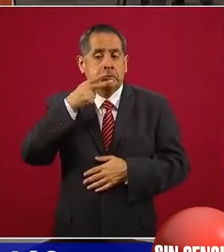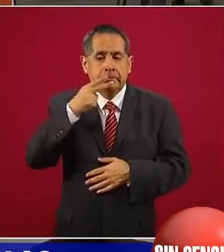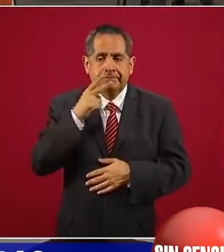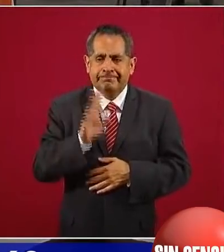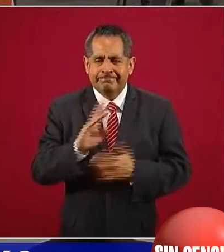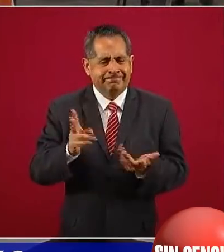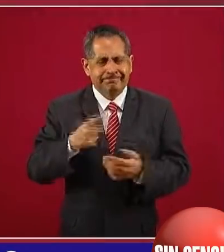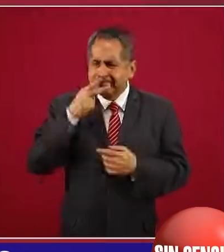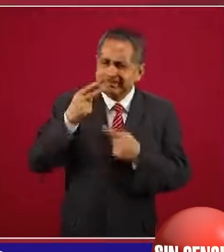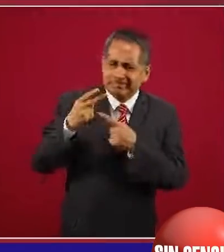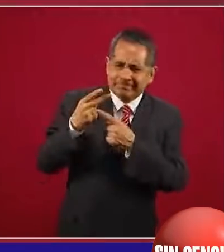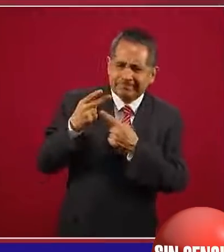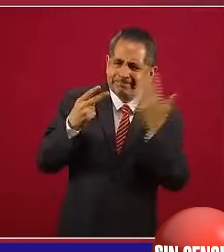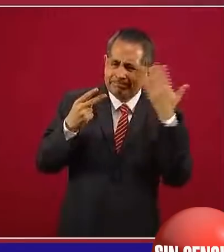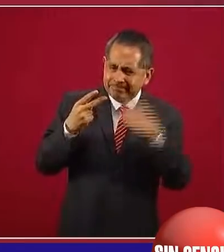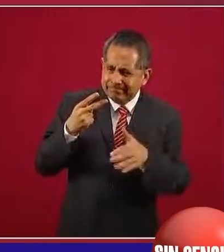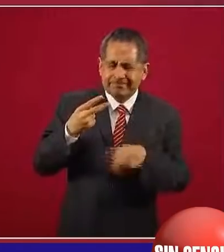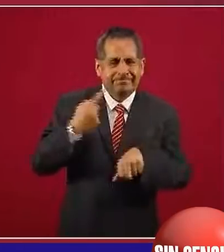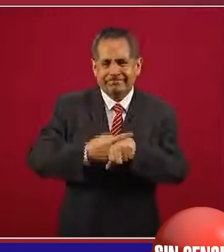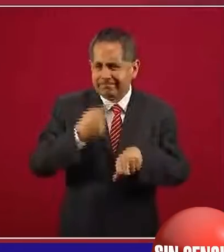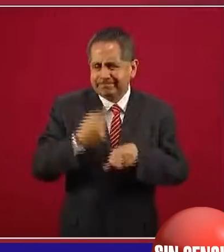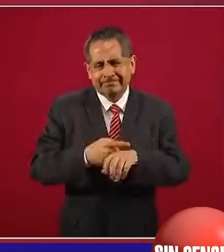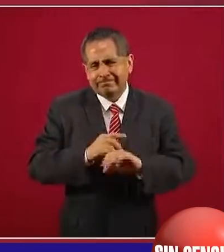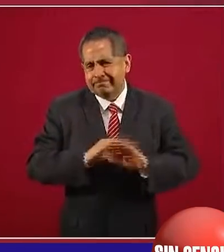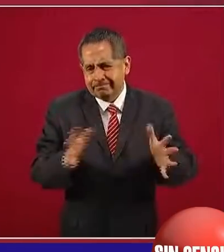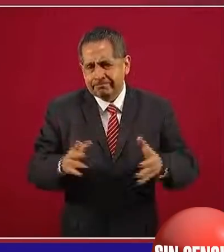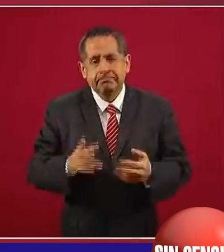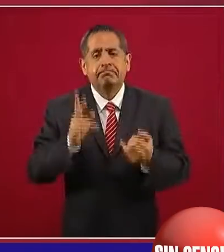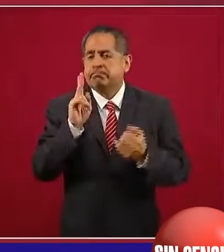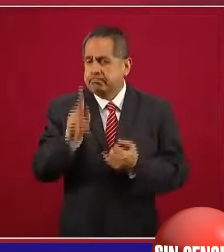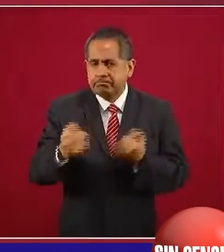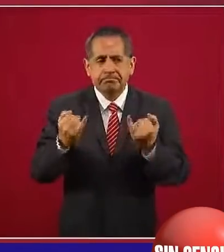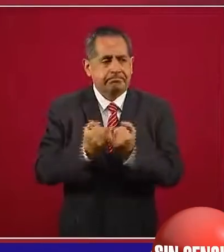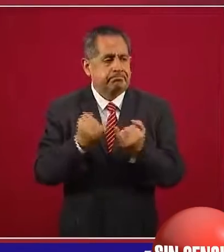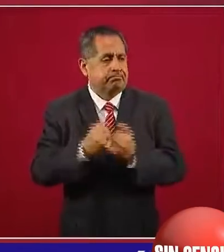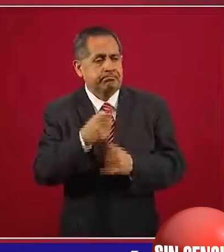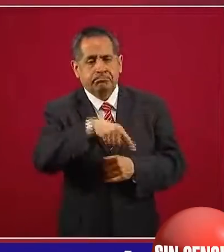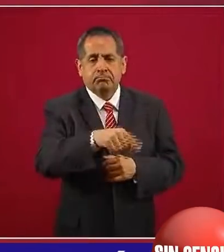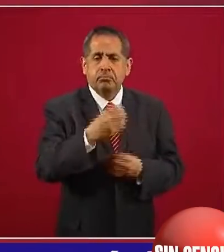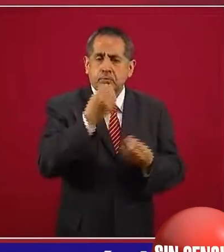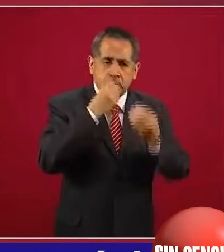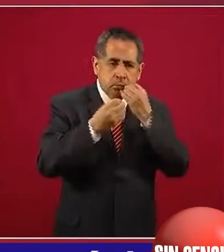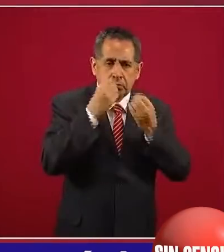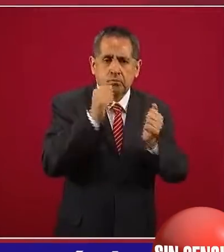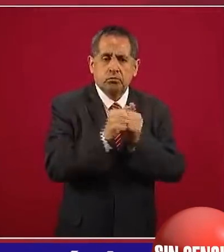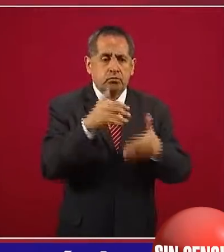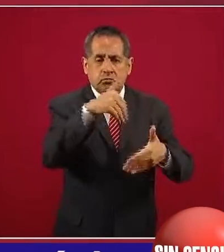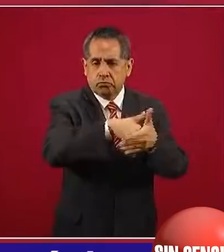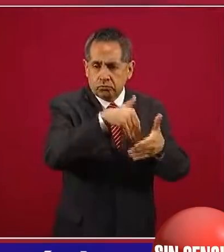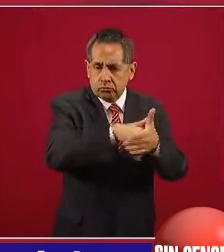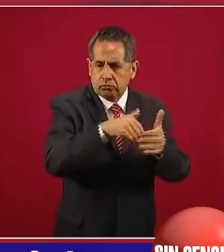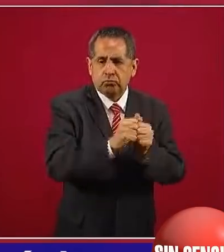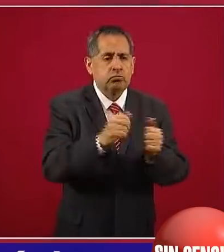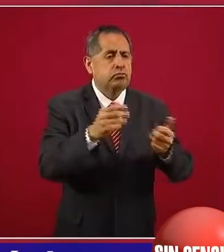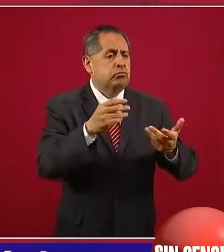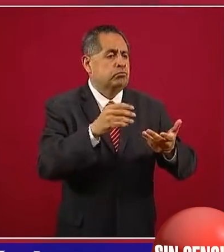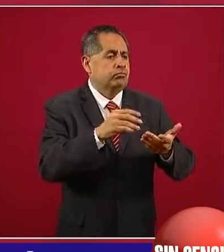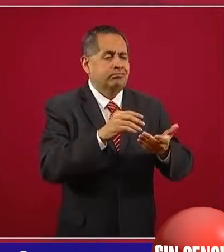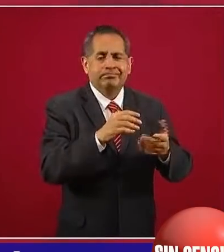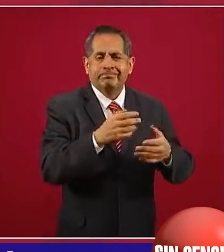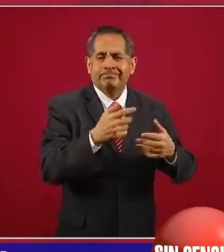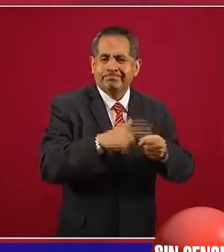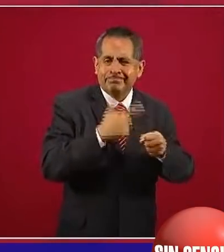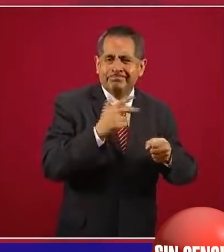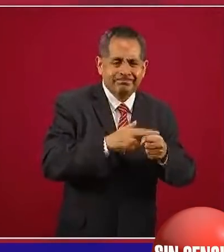duda. Pero con el tema de los alimentos no saludables, los procesados y los ultraprocesados, tenemos